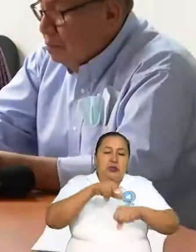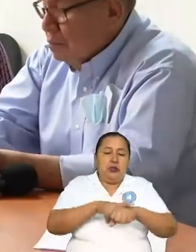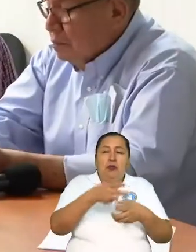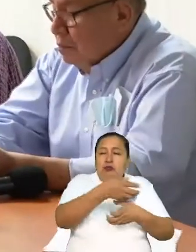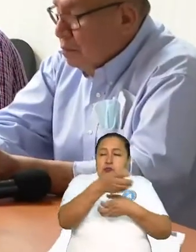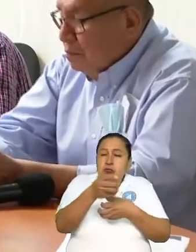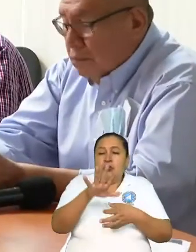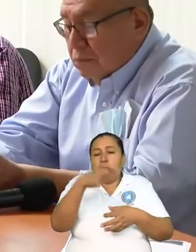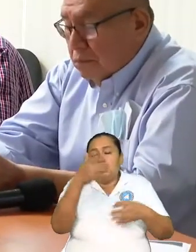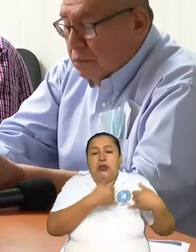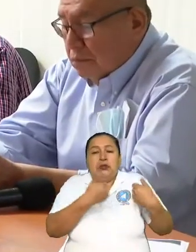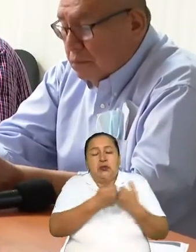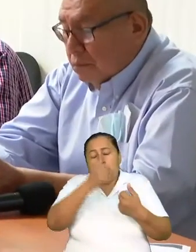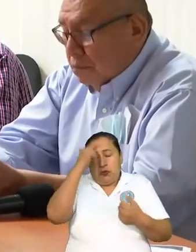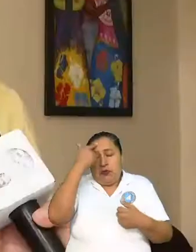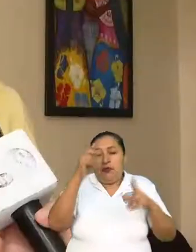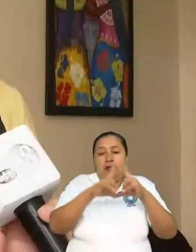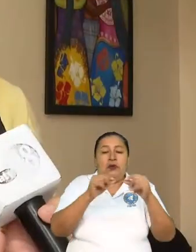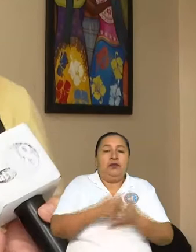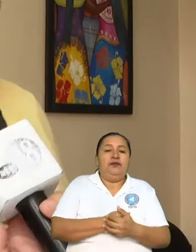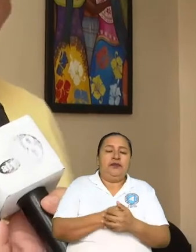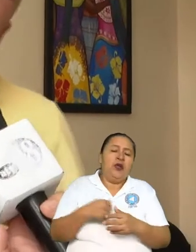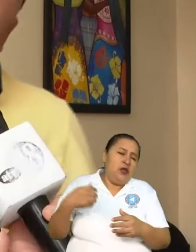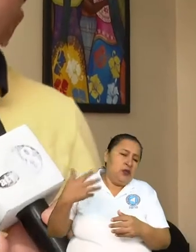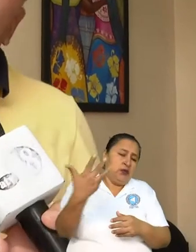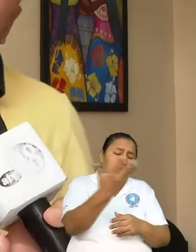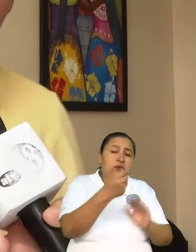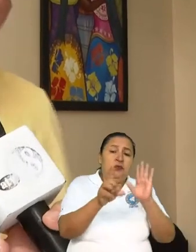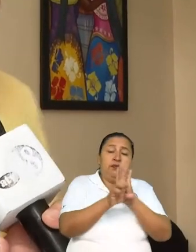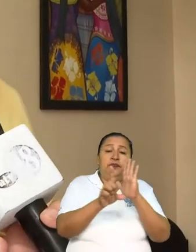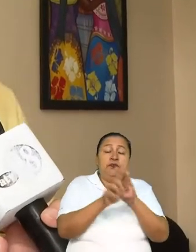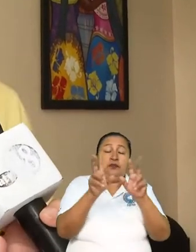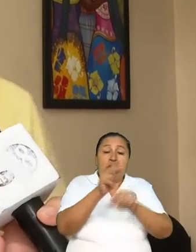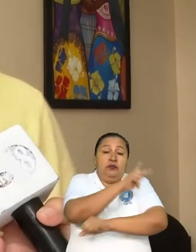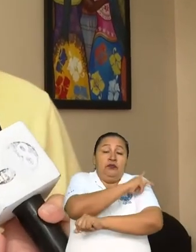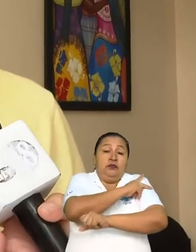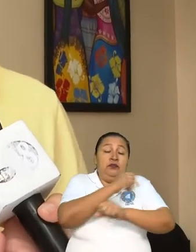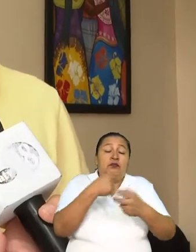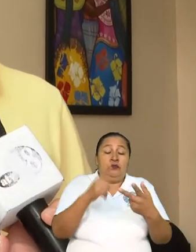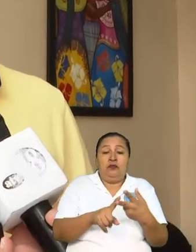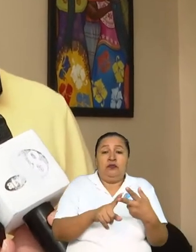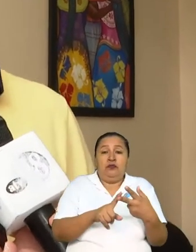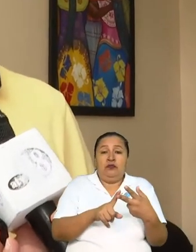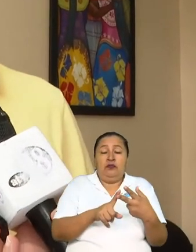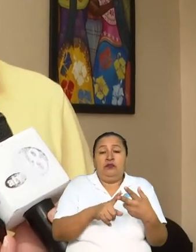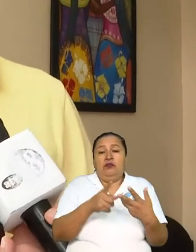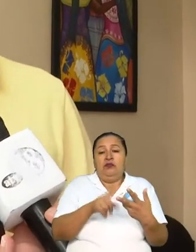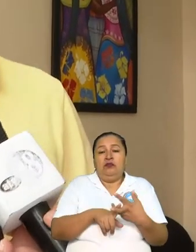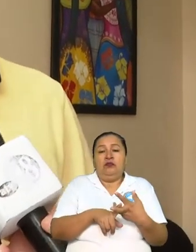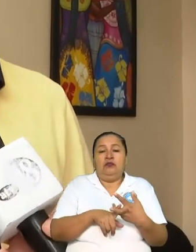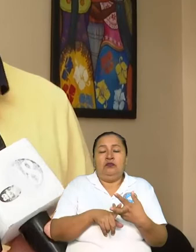y otras instituciones del Estado nicaragüense. Todo lo que está legislado en materia de Policía Nacional, de Policía,